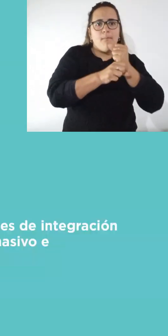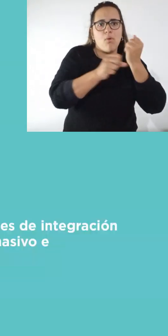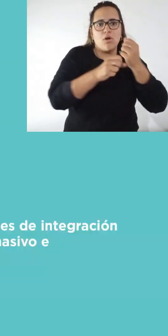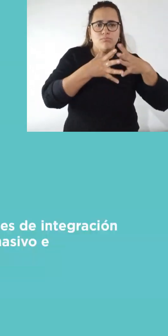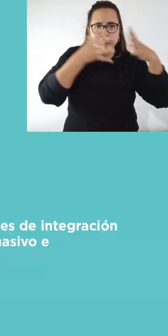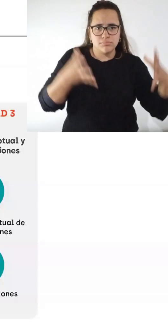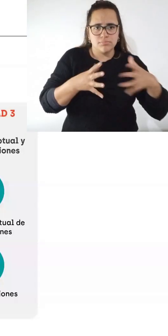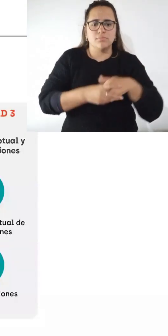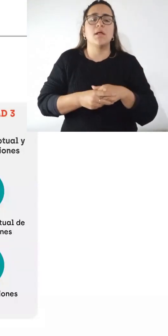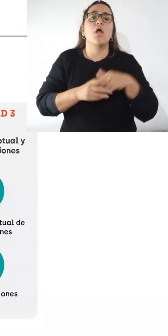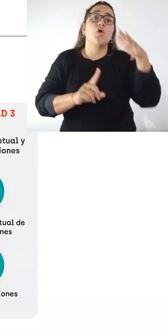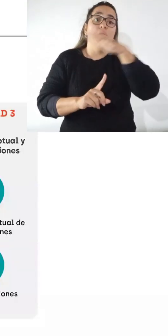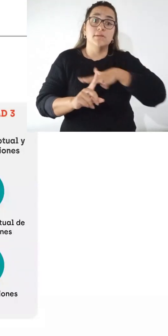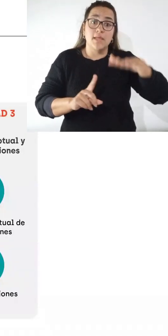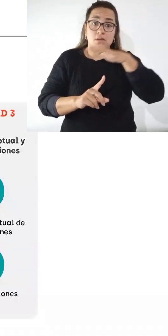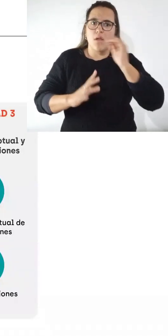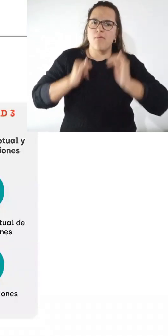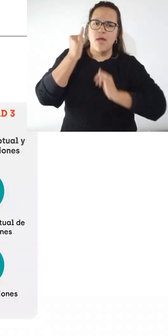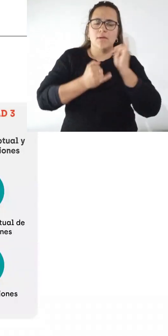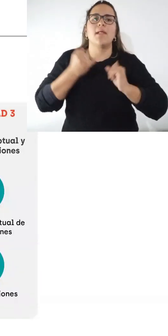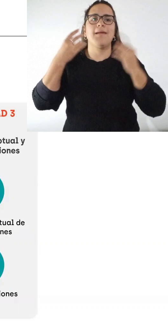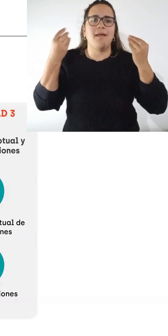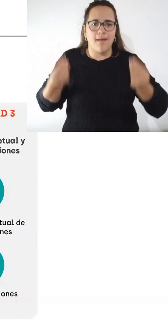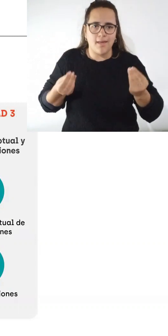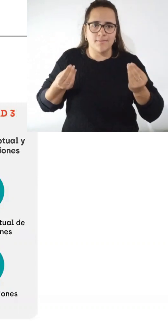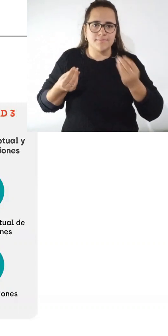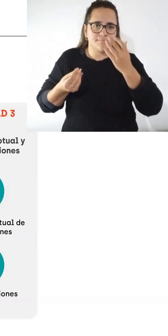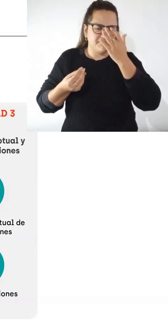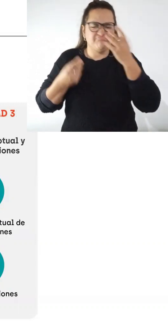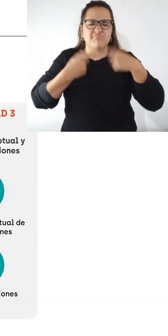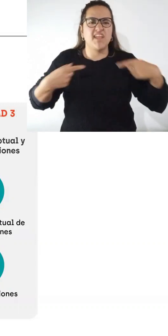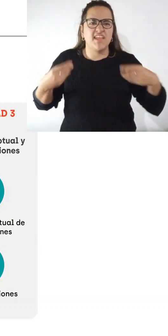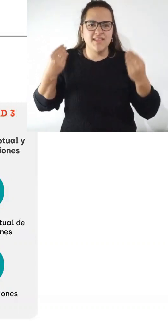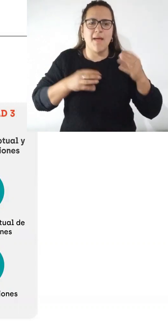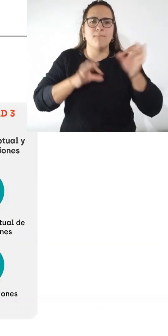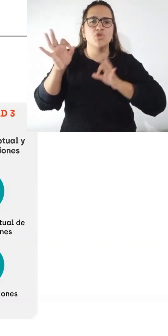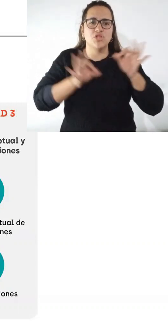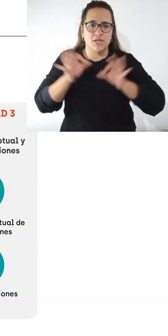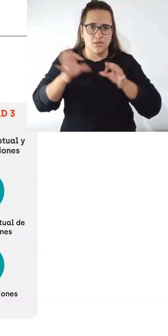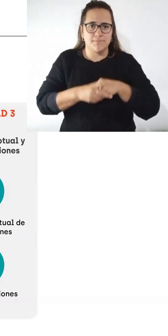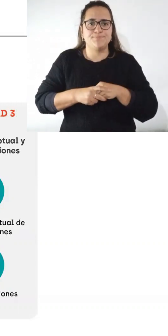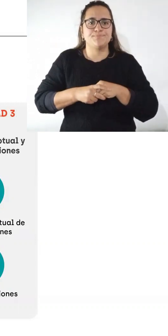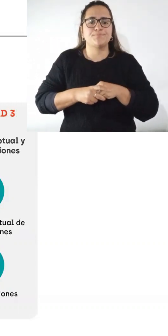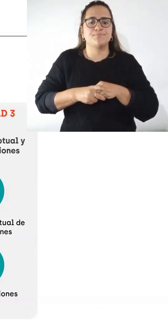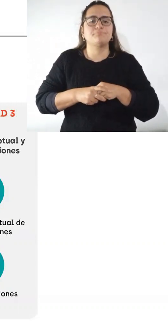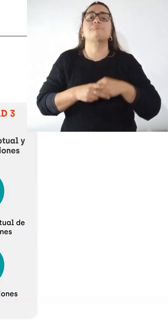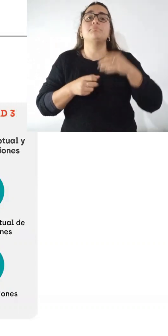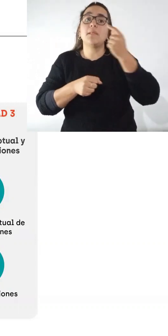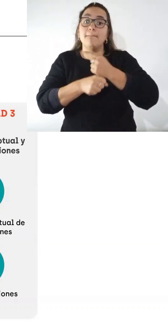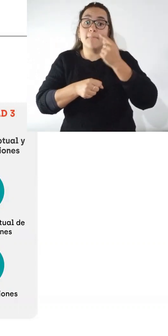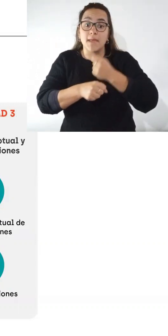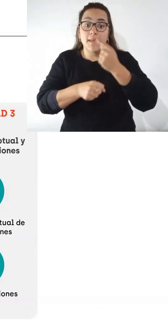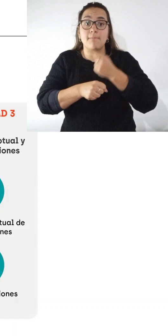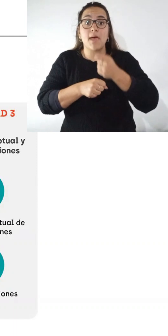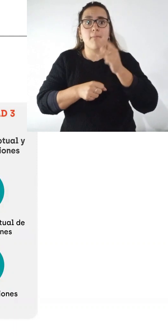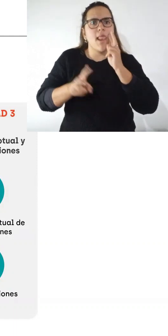masivo. En términos de contexto, les voy a contar rápidamente de qué se trató el proyecto.